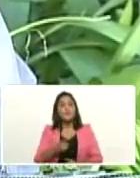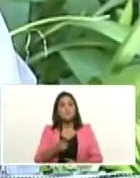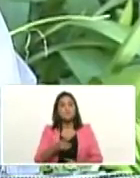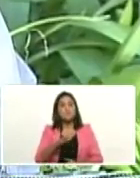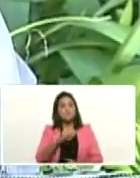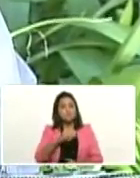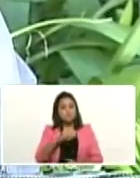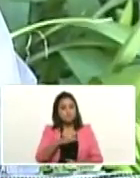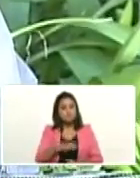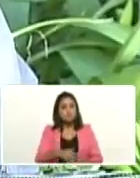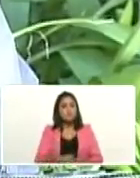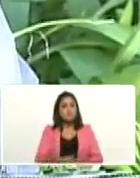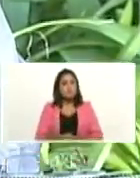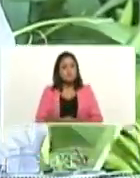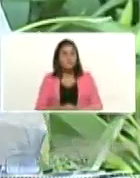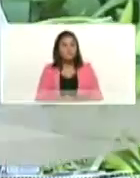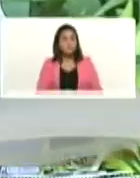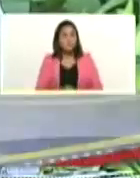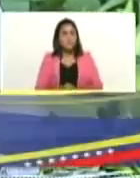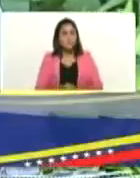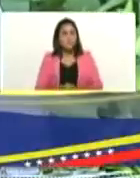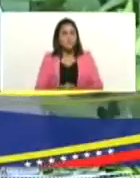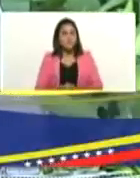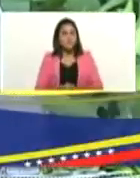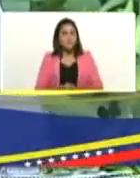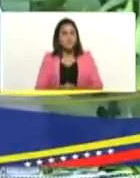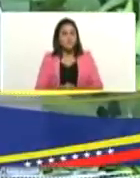principales universidades del país. Ya